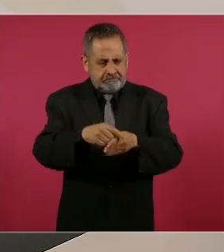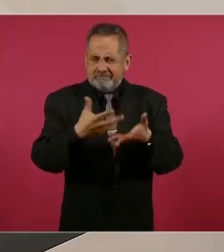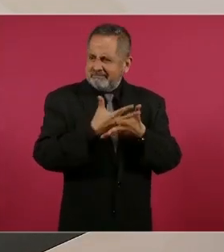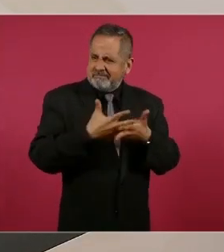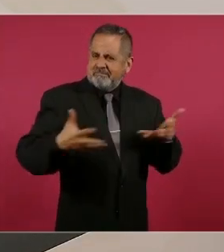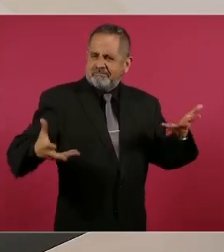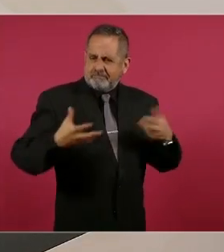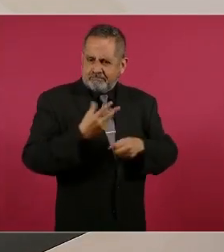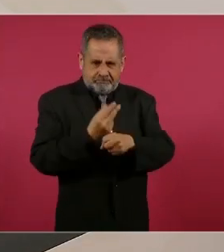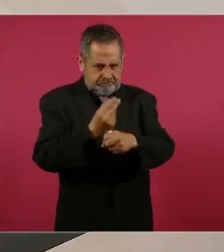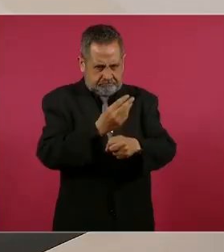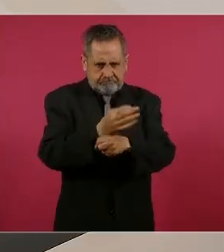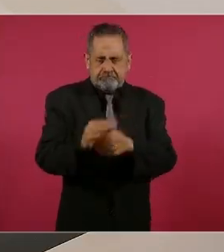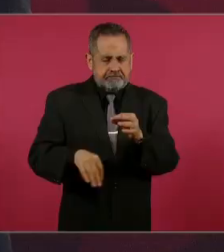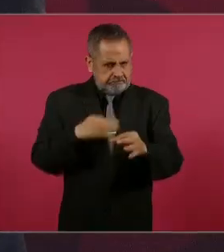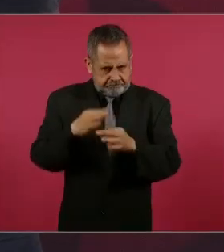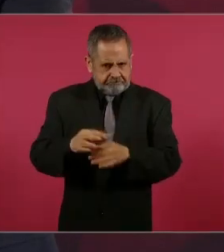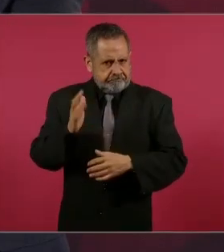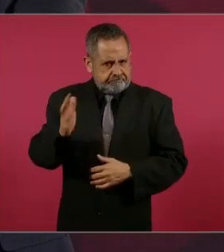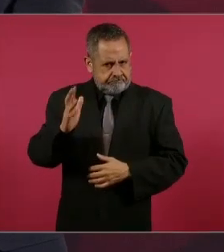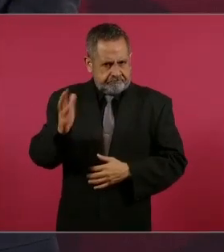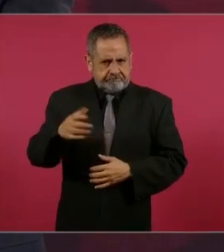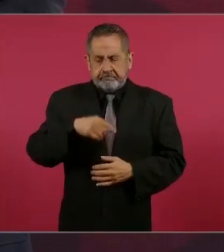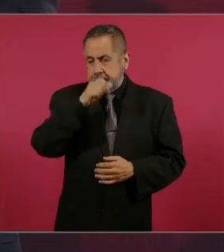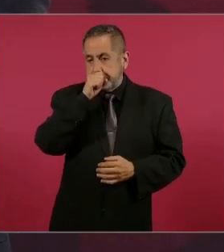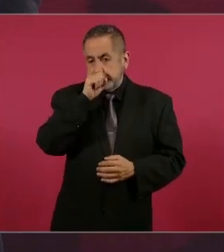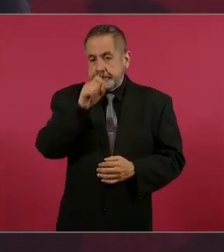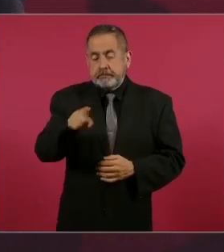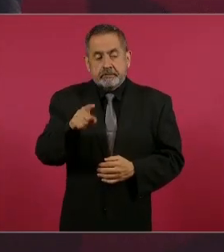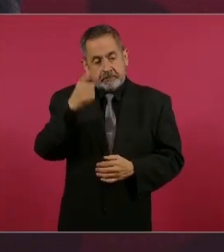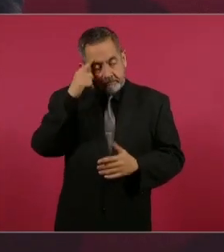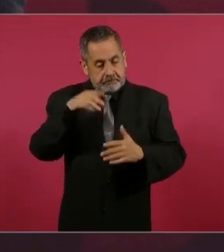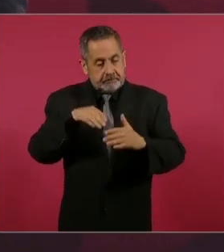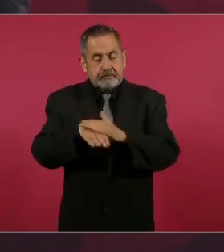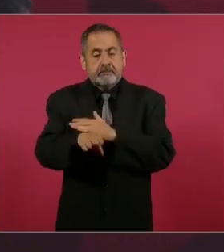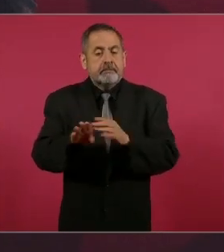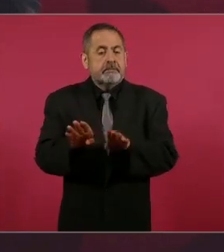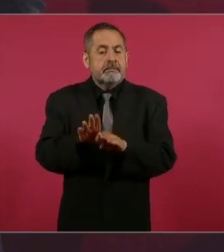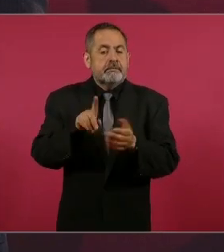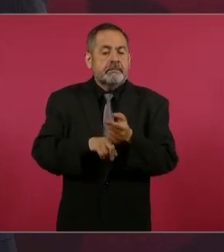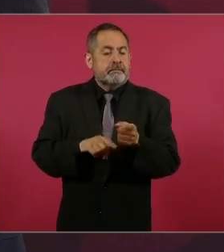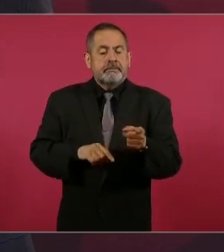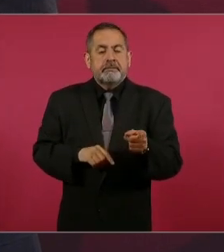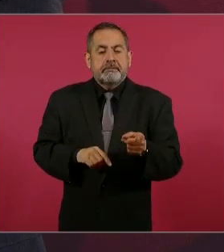toda la obra de acceso,